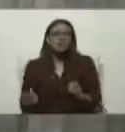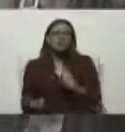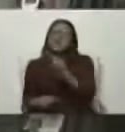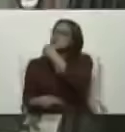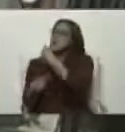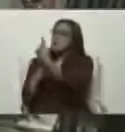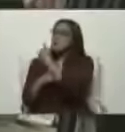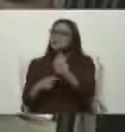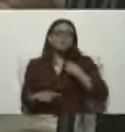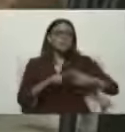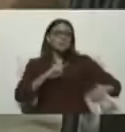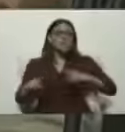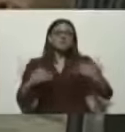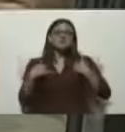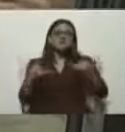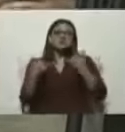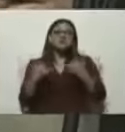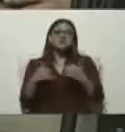diga.